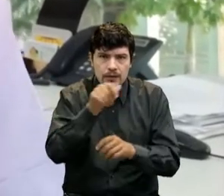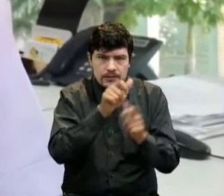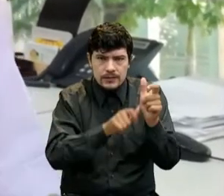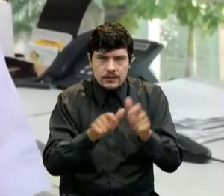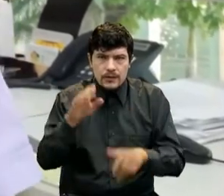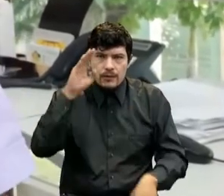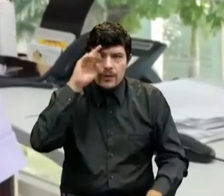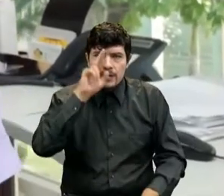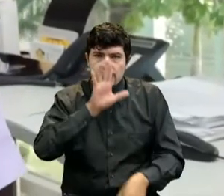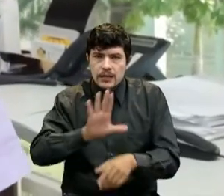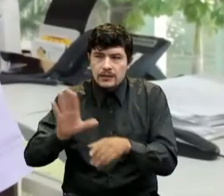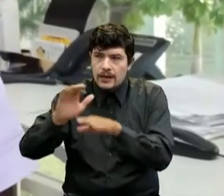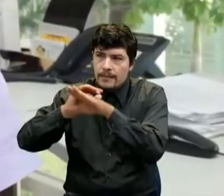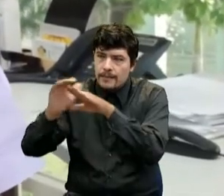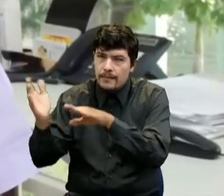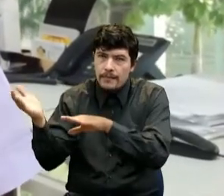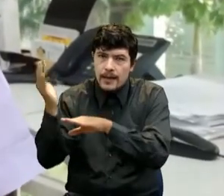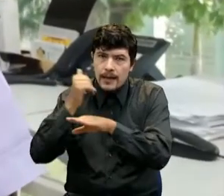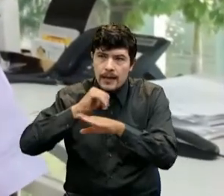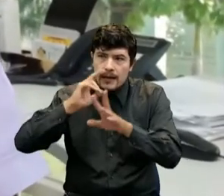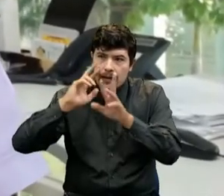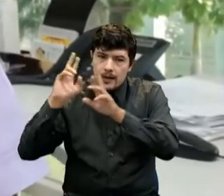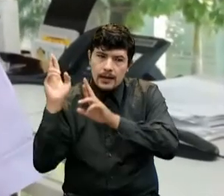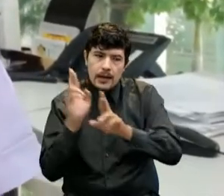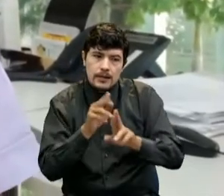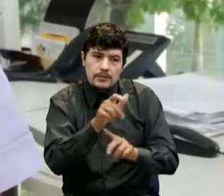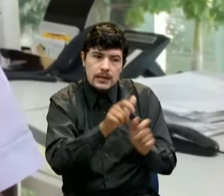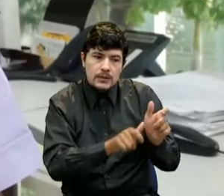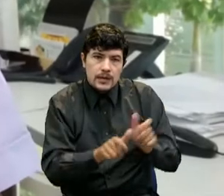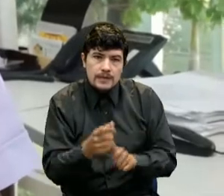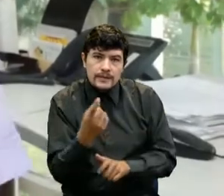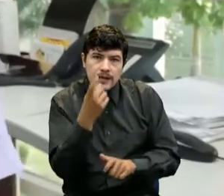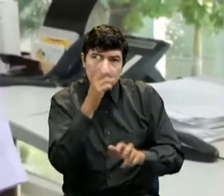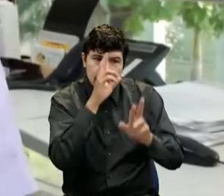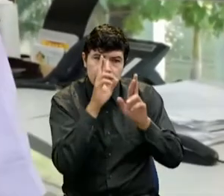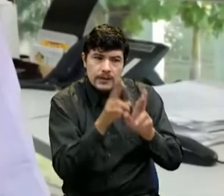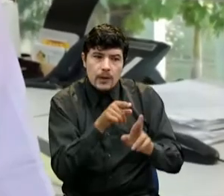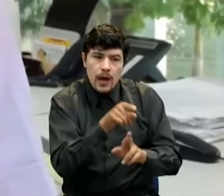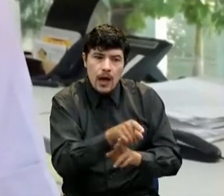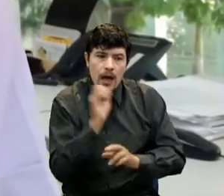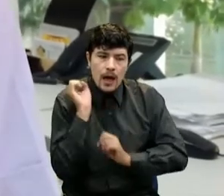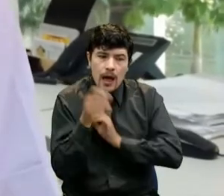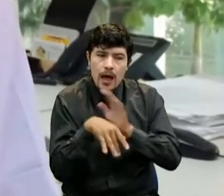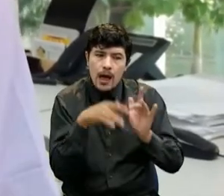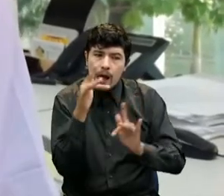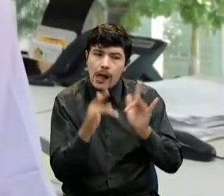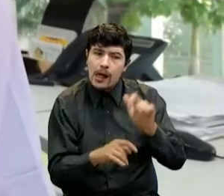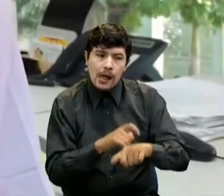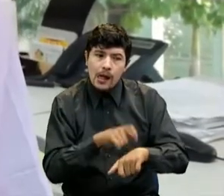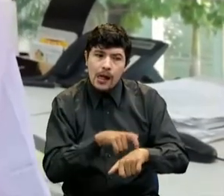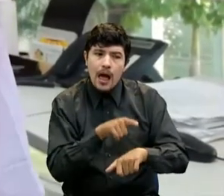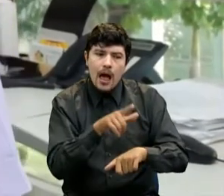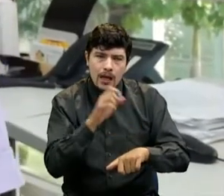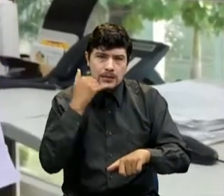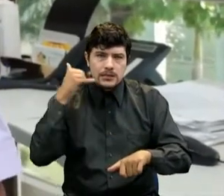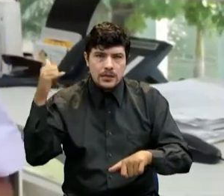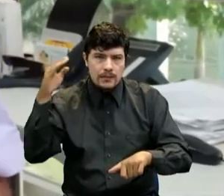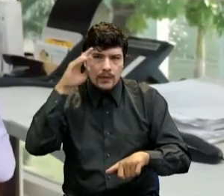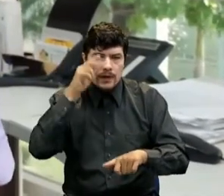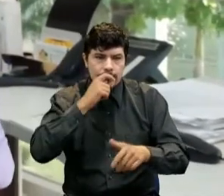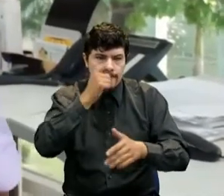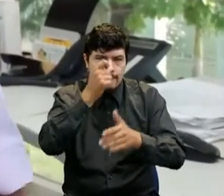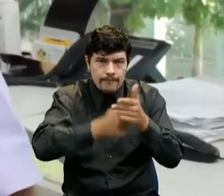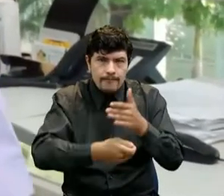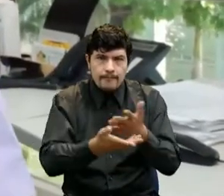Nacional para hacer los respectivos comparendos ambientales. Tenemos que involucrar a la misma alcaldía para que reúna